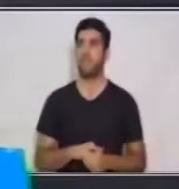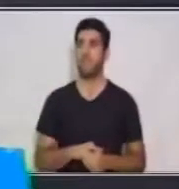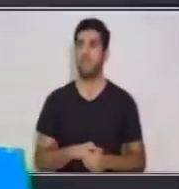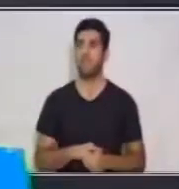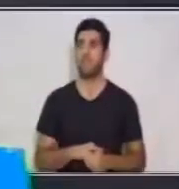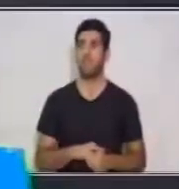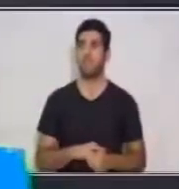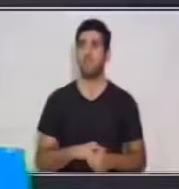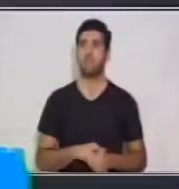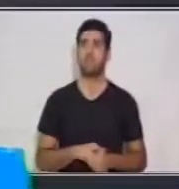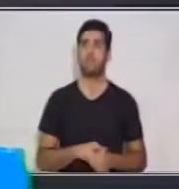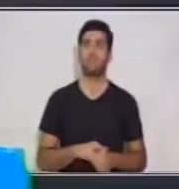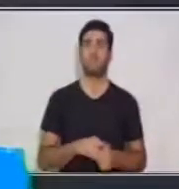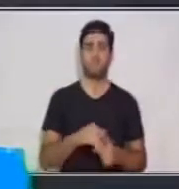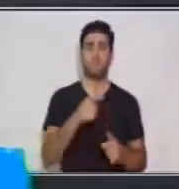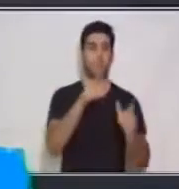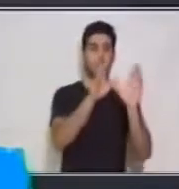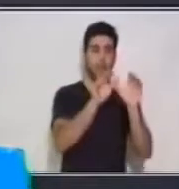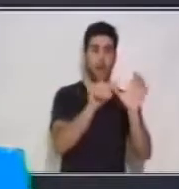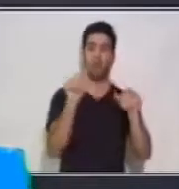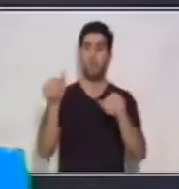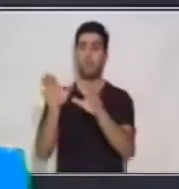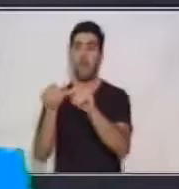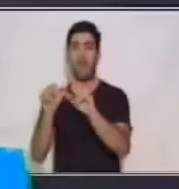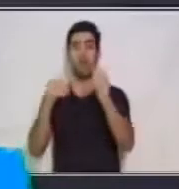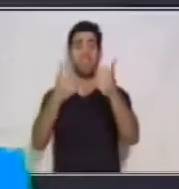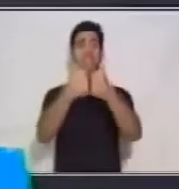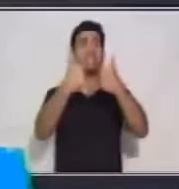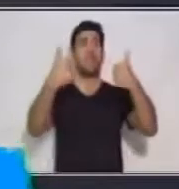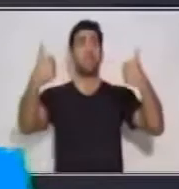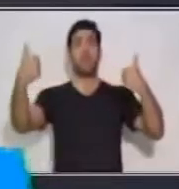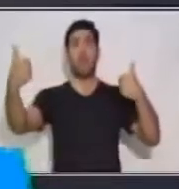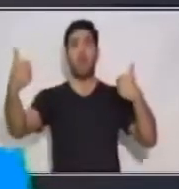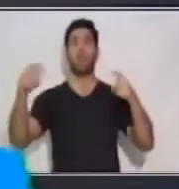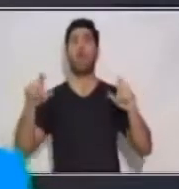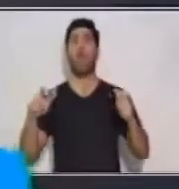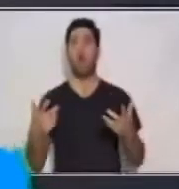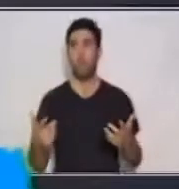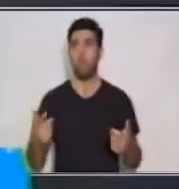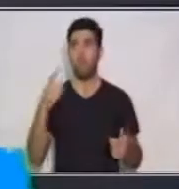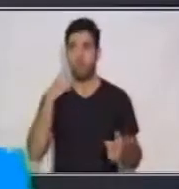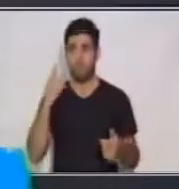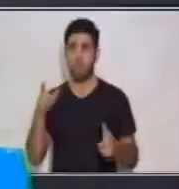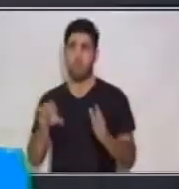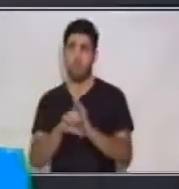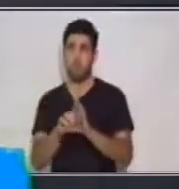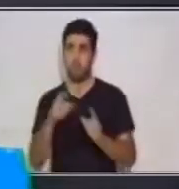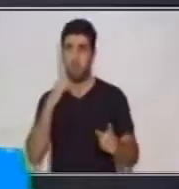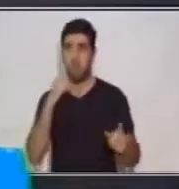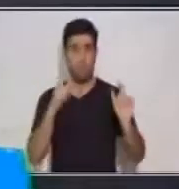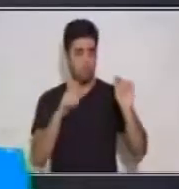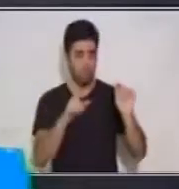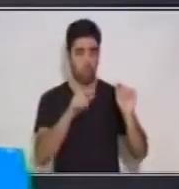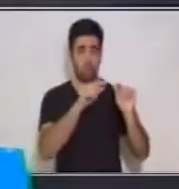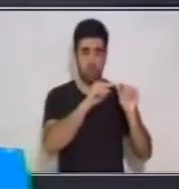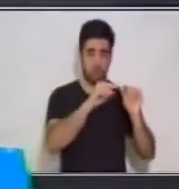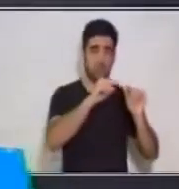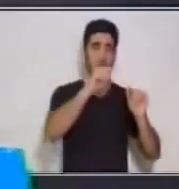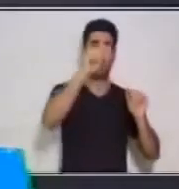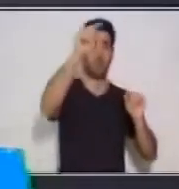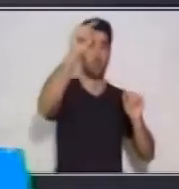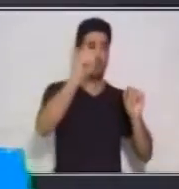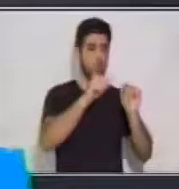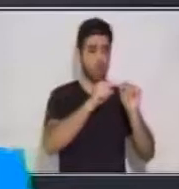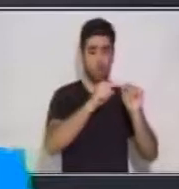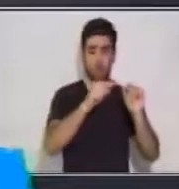después de un cierto tiempo de vuelo, esta va a ir por esta posición y esta va a ir por esta posición. Después de